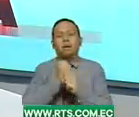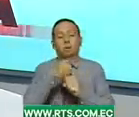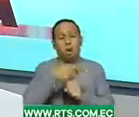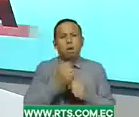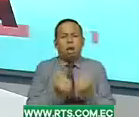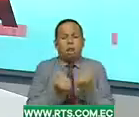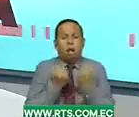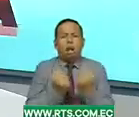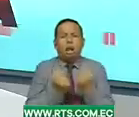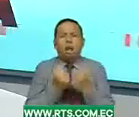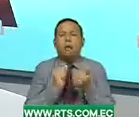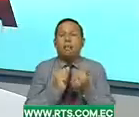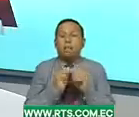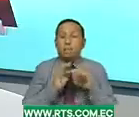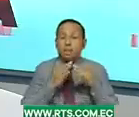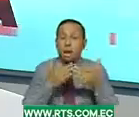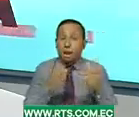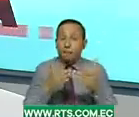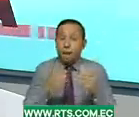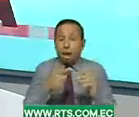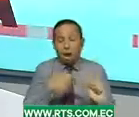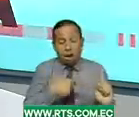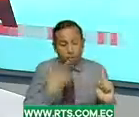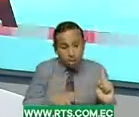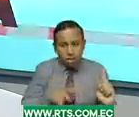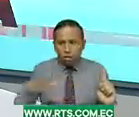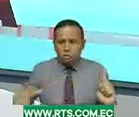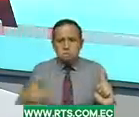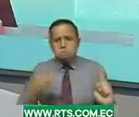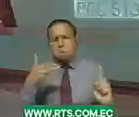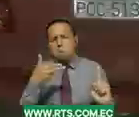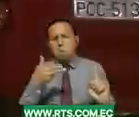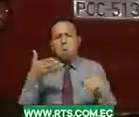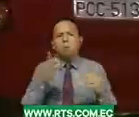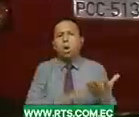rehabilitación física en Manta, provincia de Manabí.